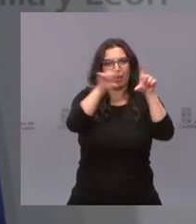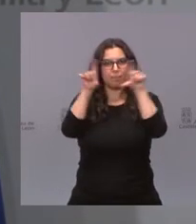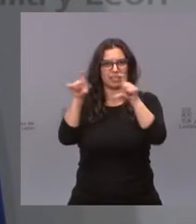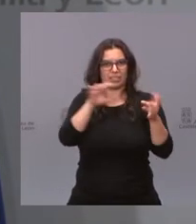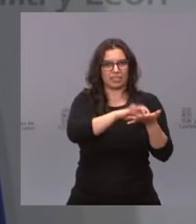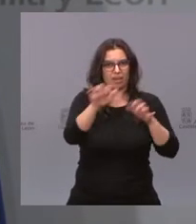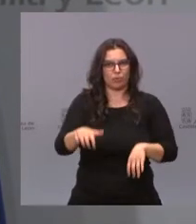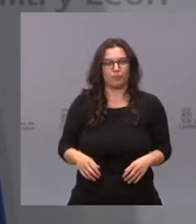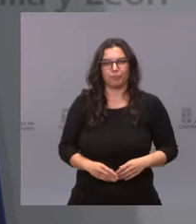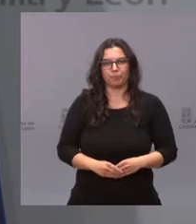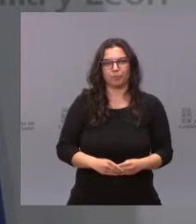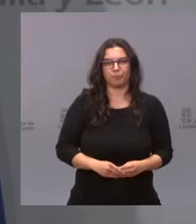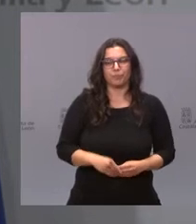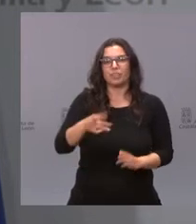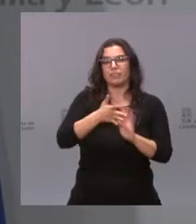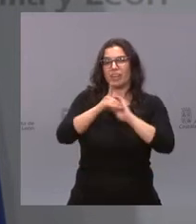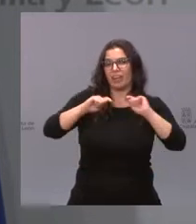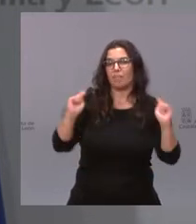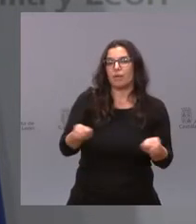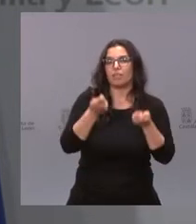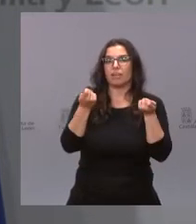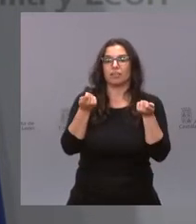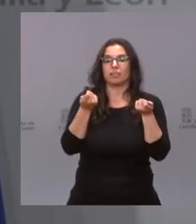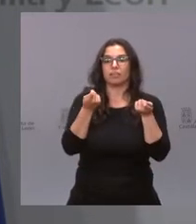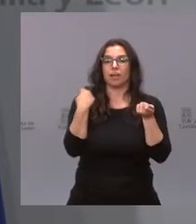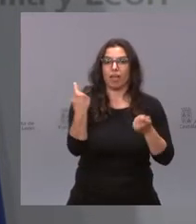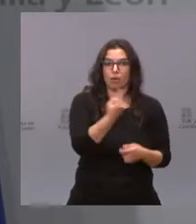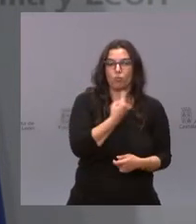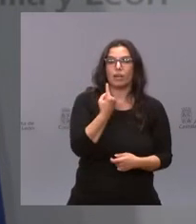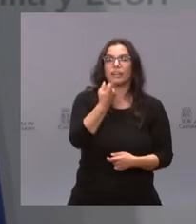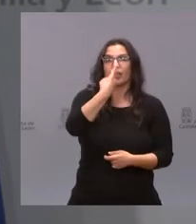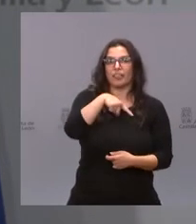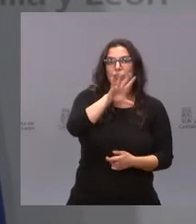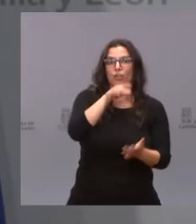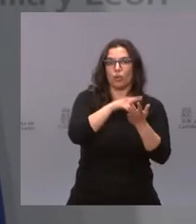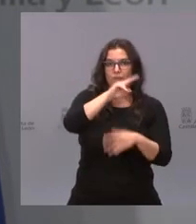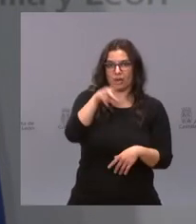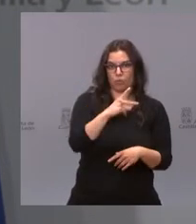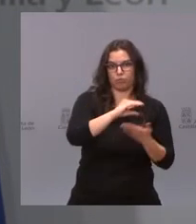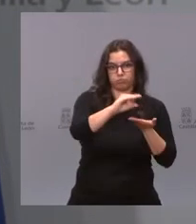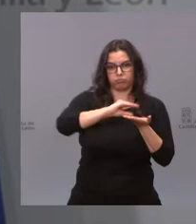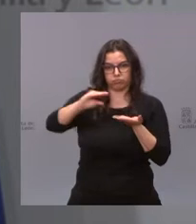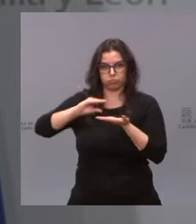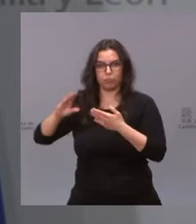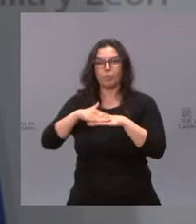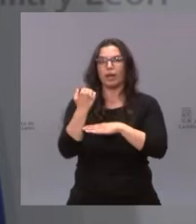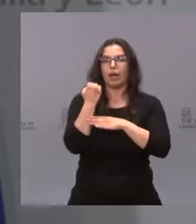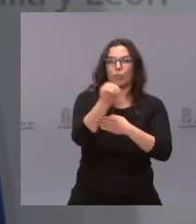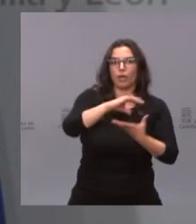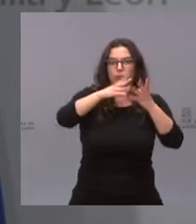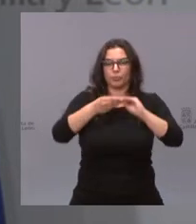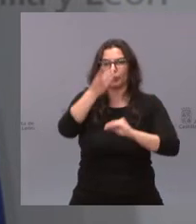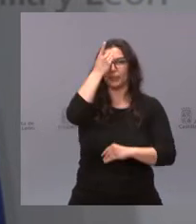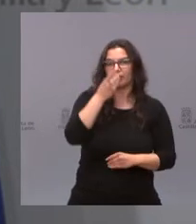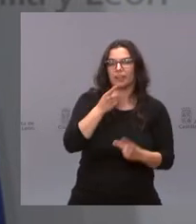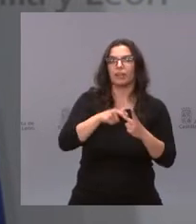León. Son campañas dotadas cada una de ellas con 105.000 euros para el apoyo a la digitalización, la